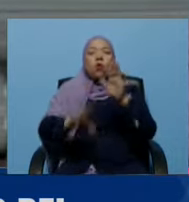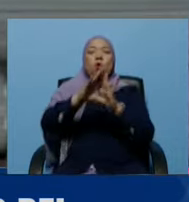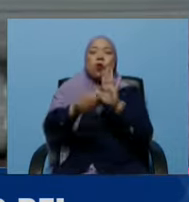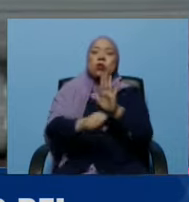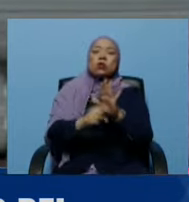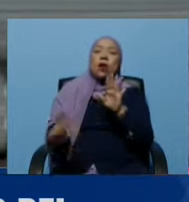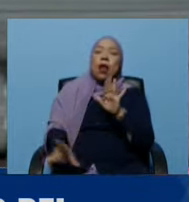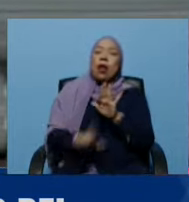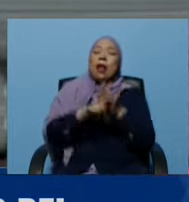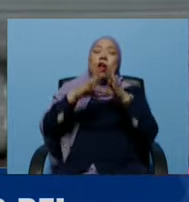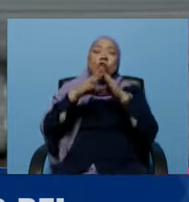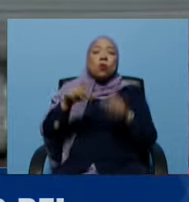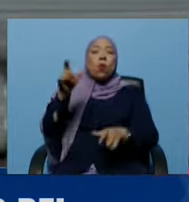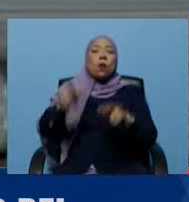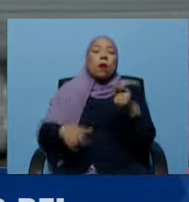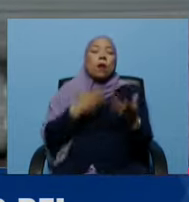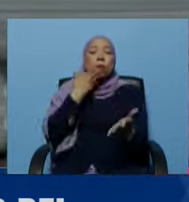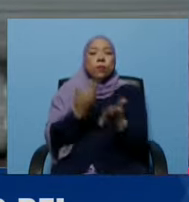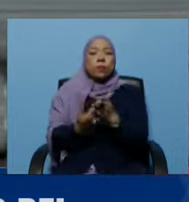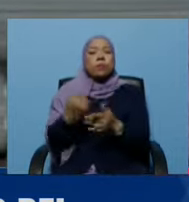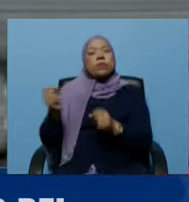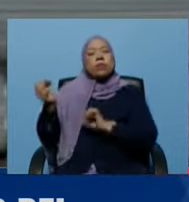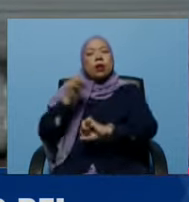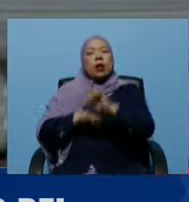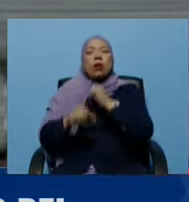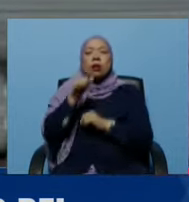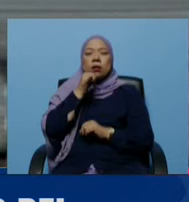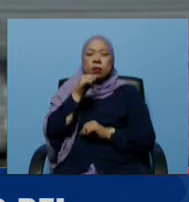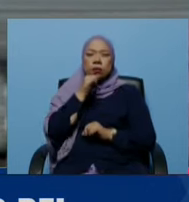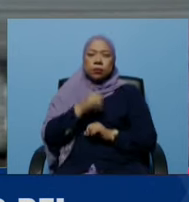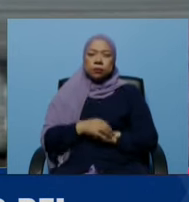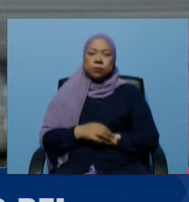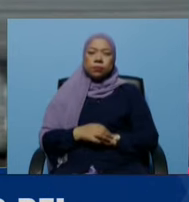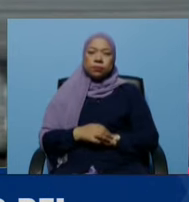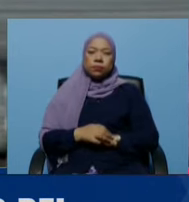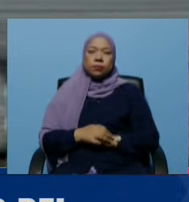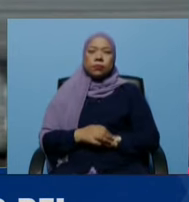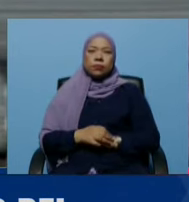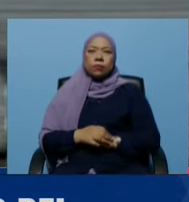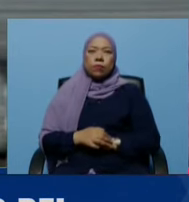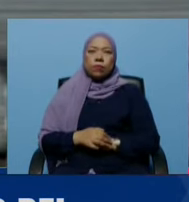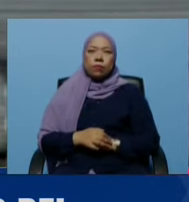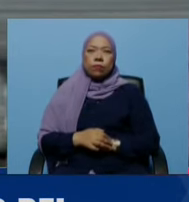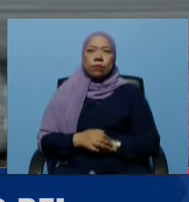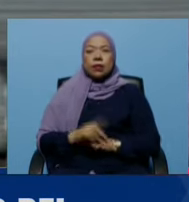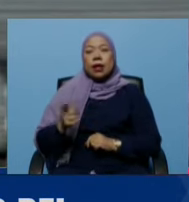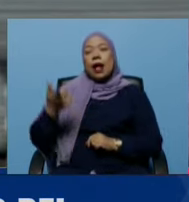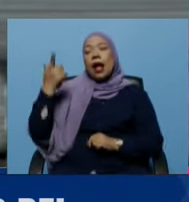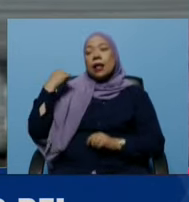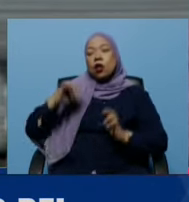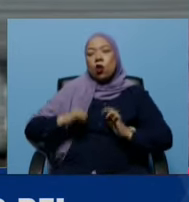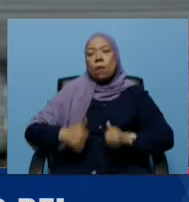ley, que todos los planes para llevarnos a la violencia. Ayer arrancó la Navidad.